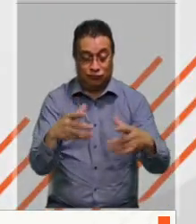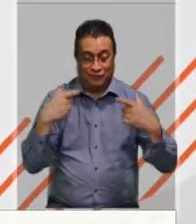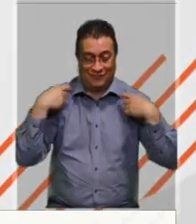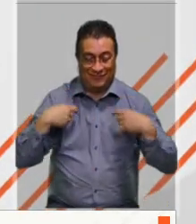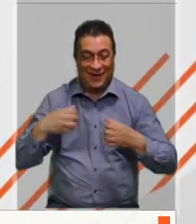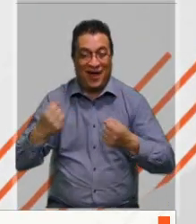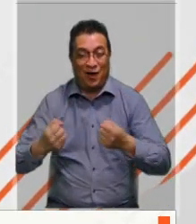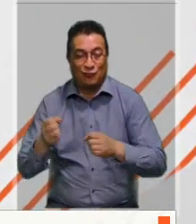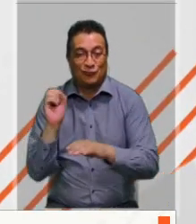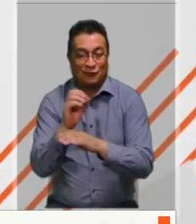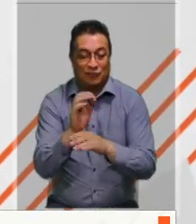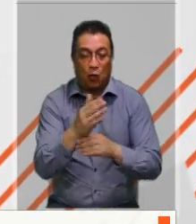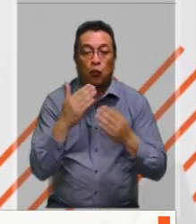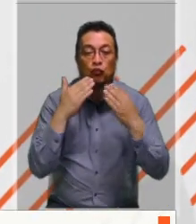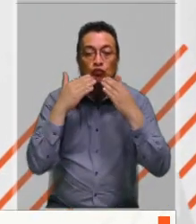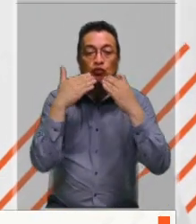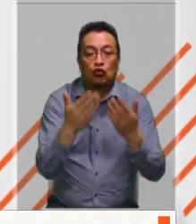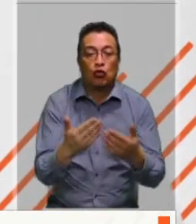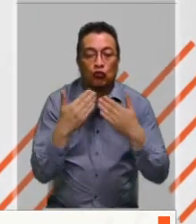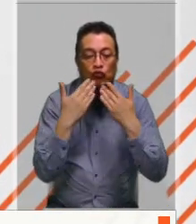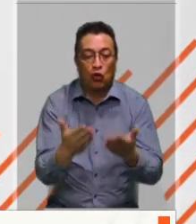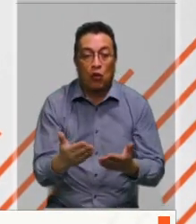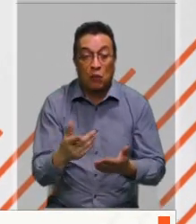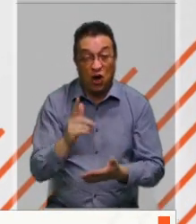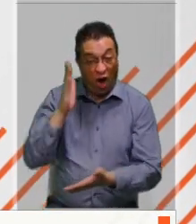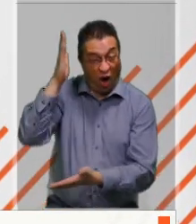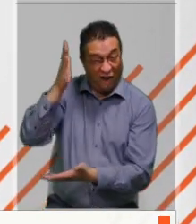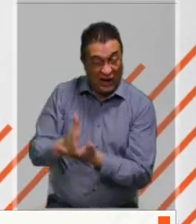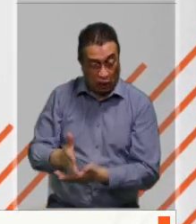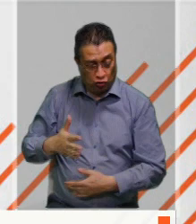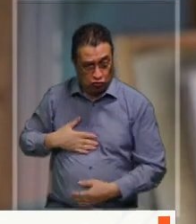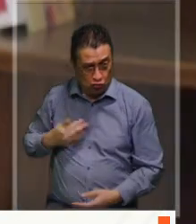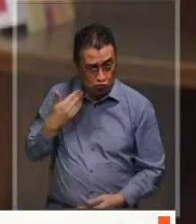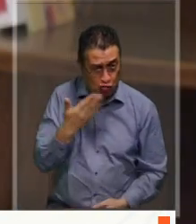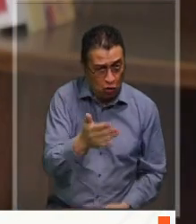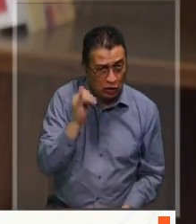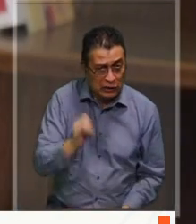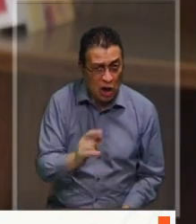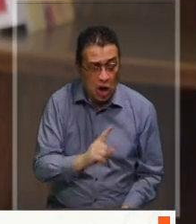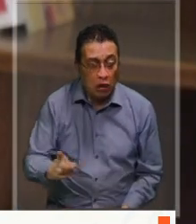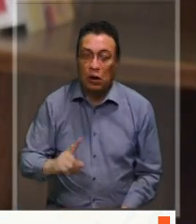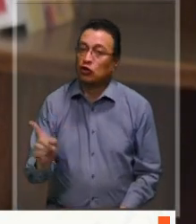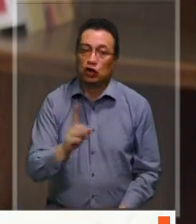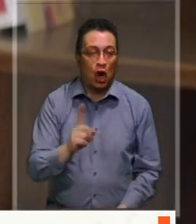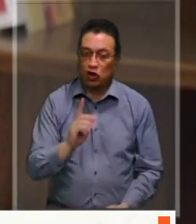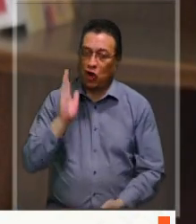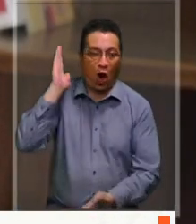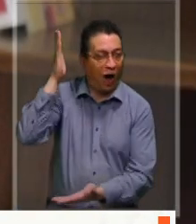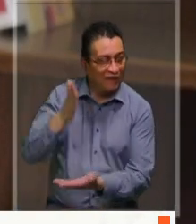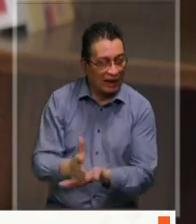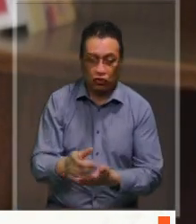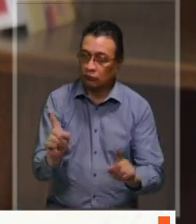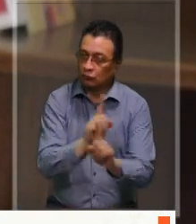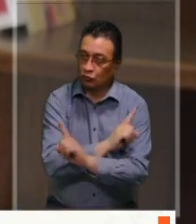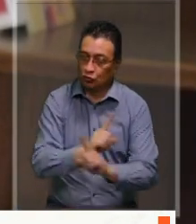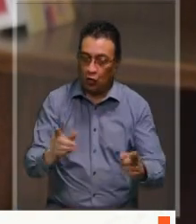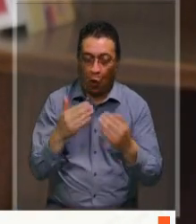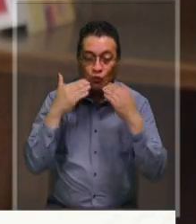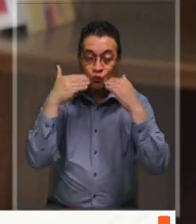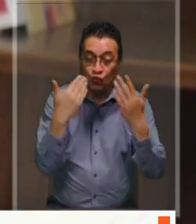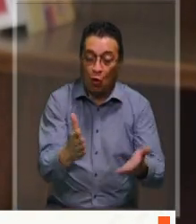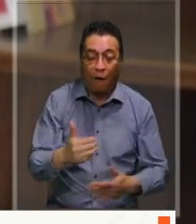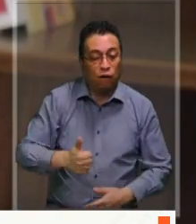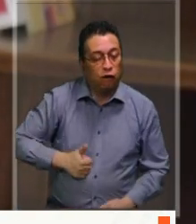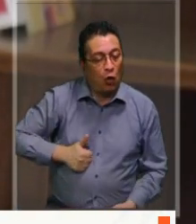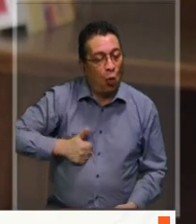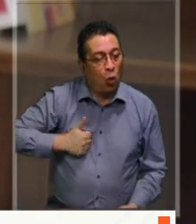también esta gratificación extra. ¿Pero es obligación del cliente dejarla? No es obligatorio legalmente la entrega de propinas por parte